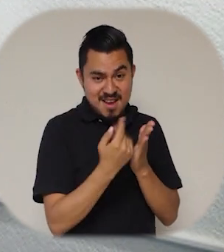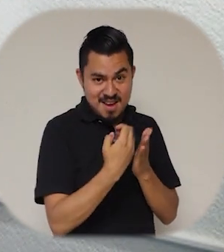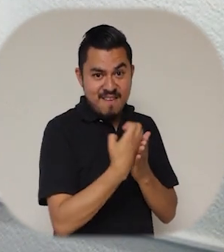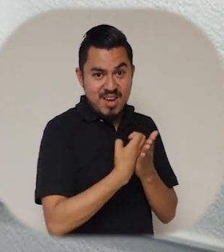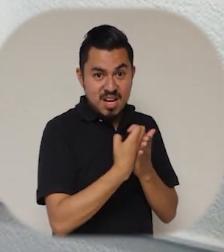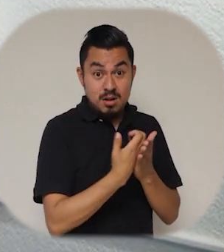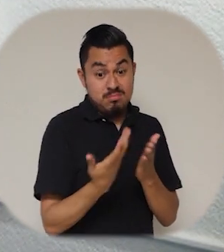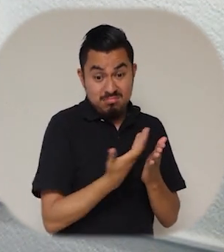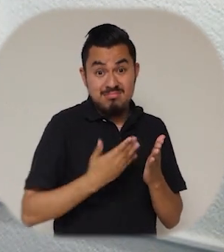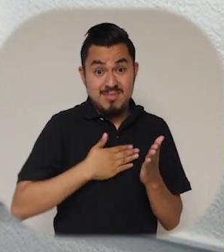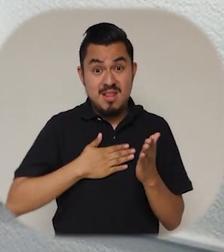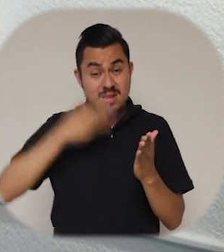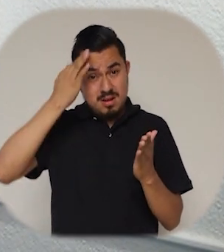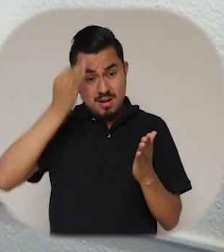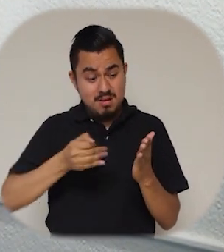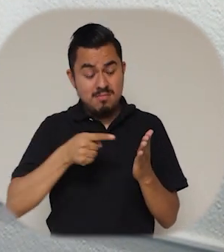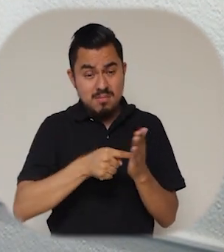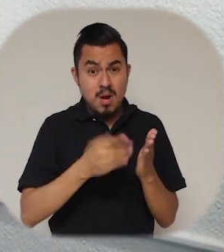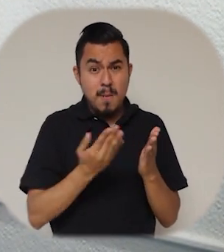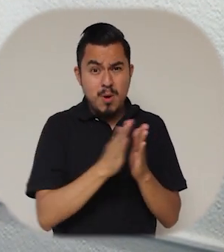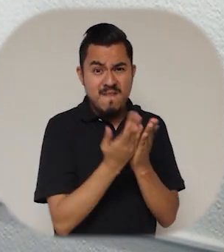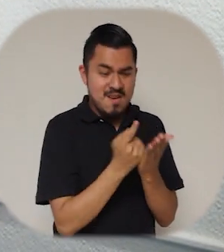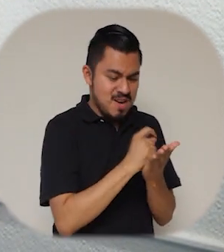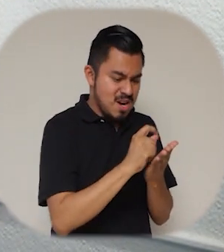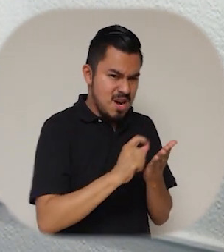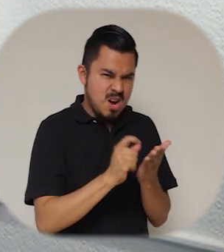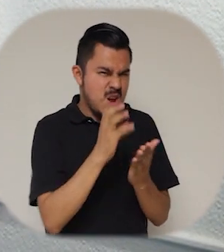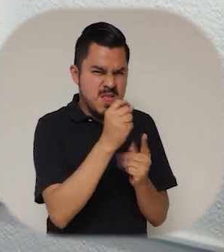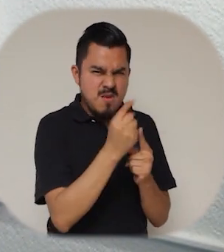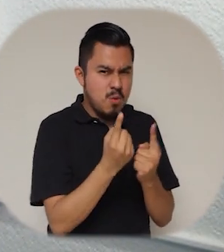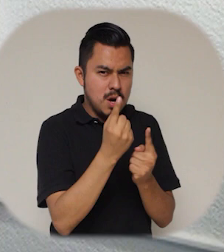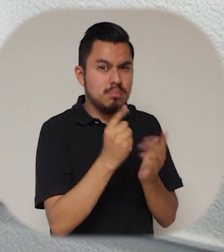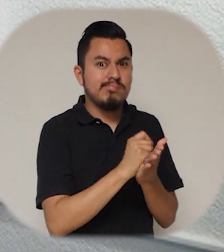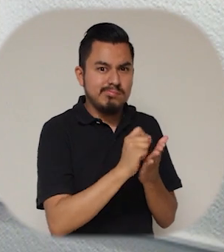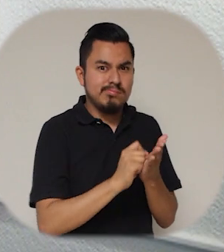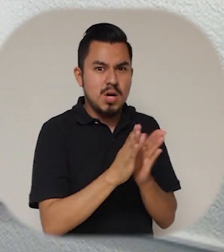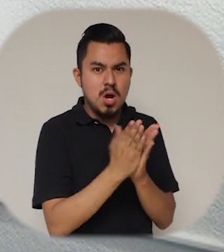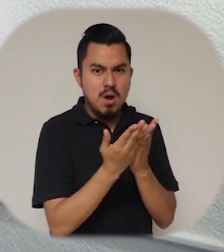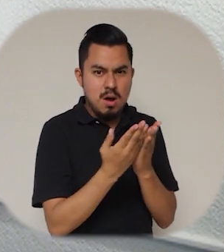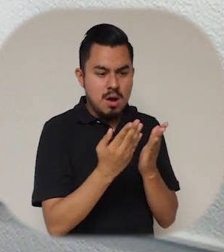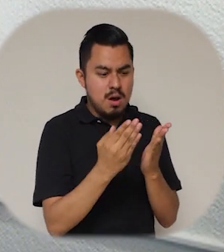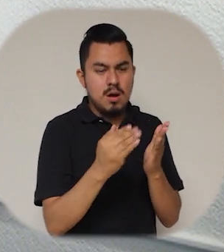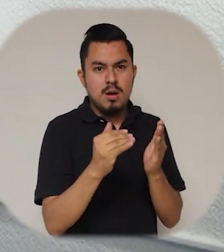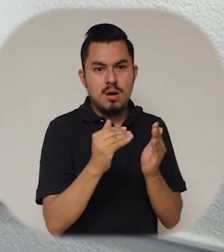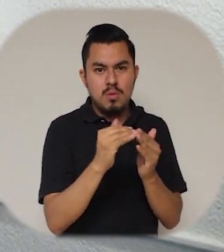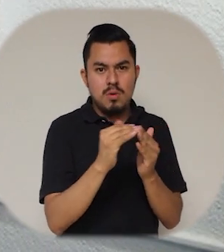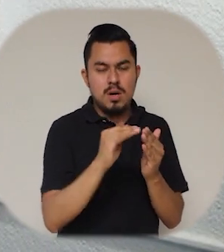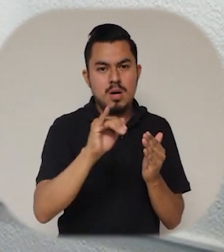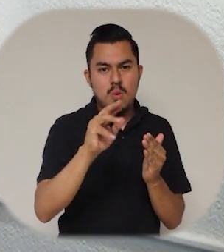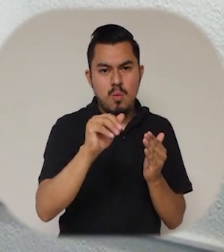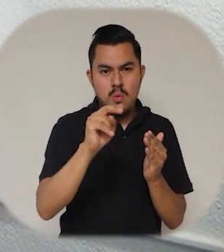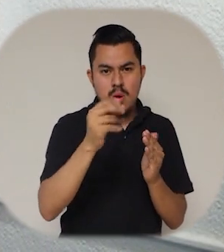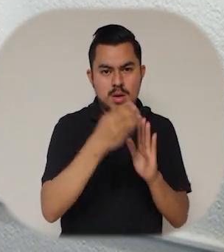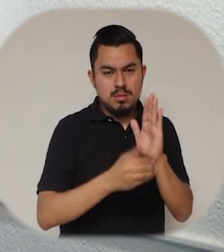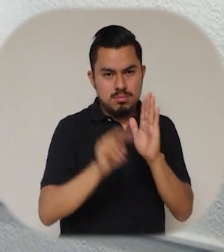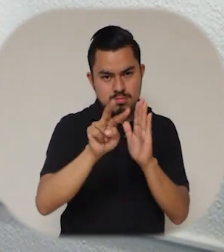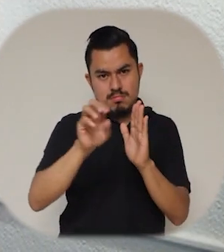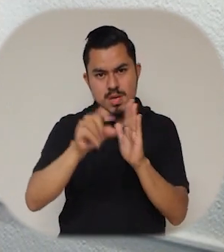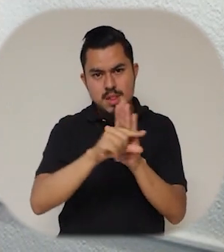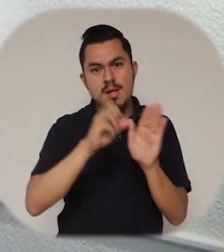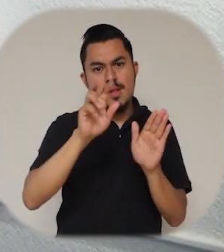20:31 nos dice de esta manera, nos dice: pero estas se han escrito para que creáis que Jesús es el Cristo, el Hijo de